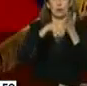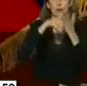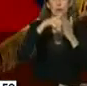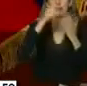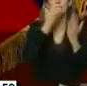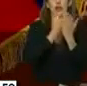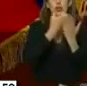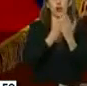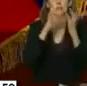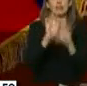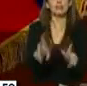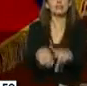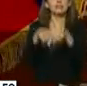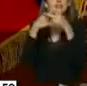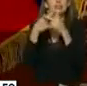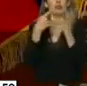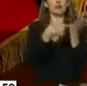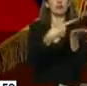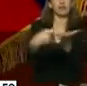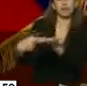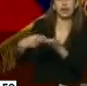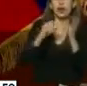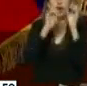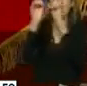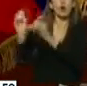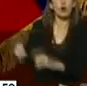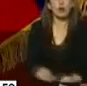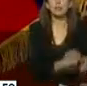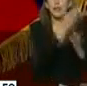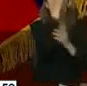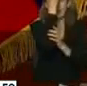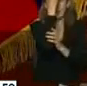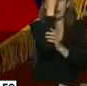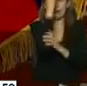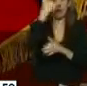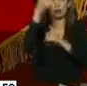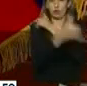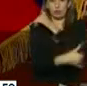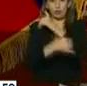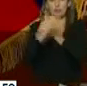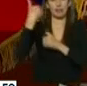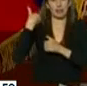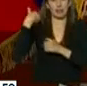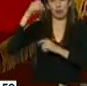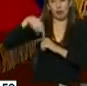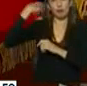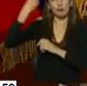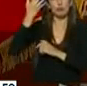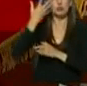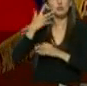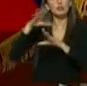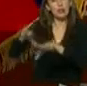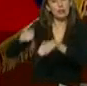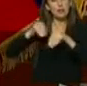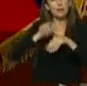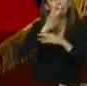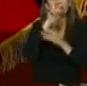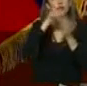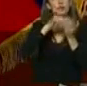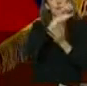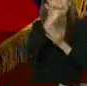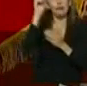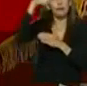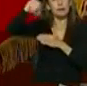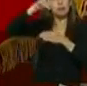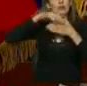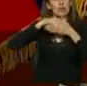las conversaciones para reorganizar nuestra deuda externa y poder, los próximos días, obtener 2.000 millones de dólares y en el